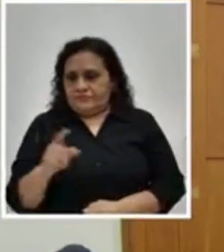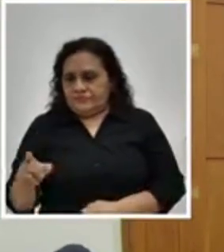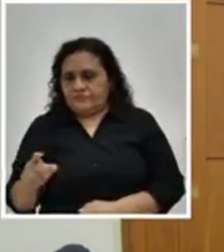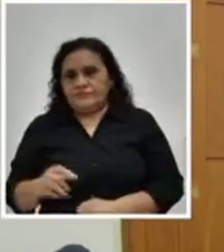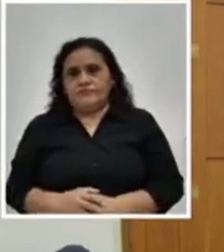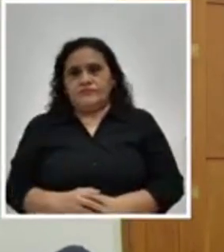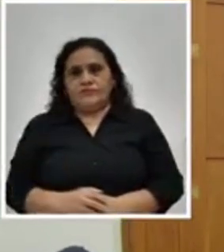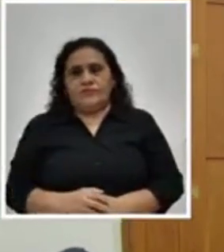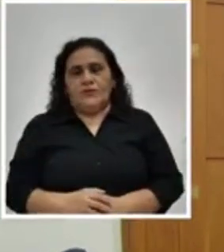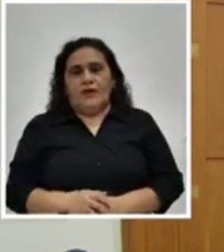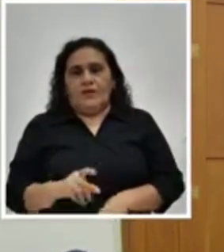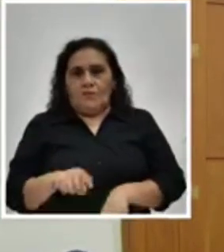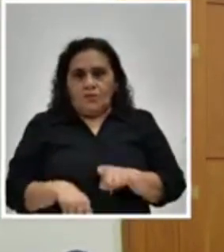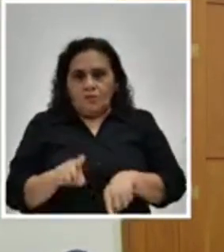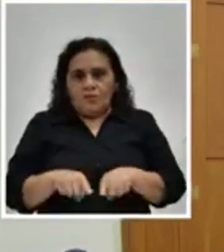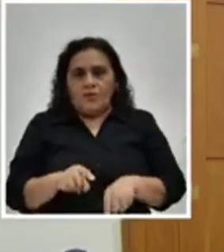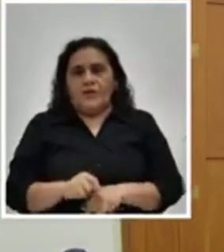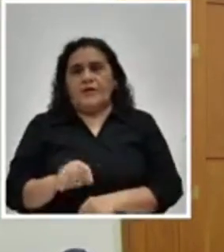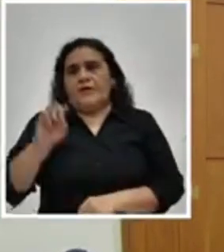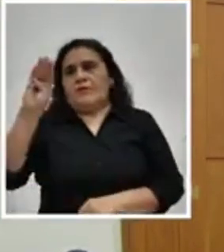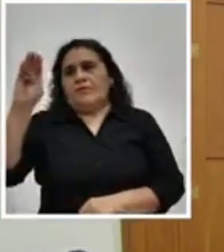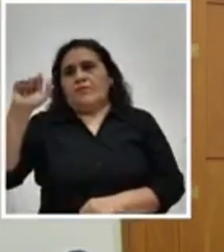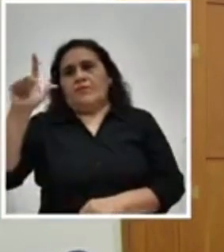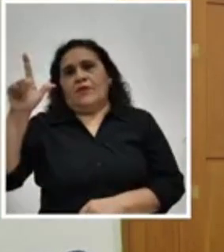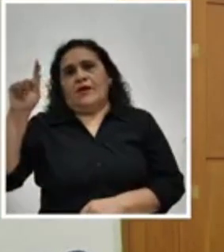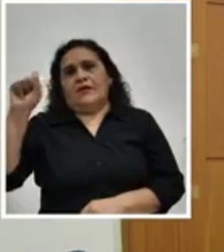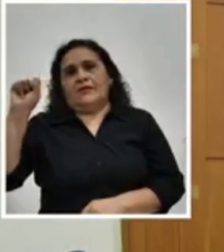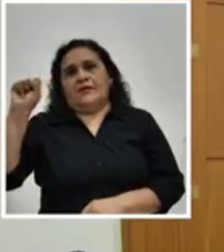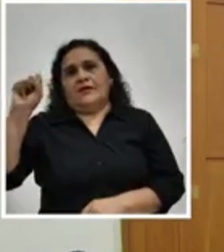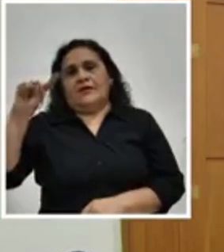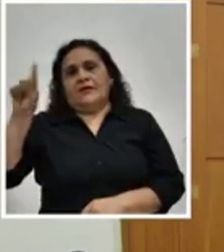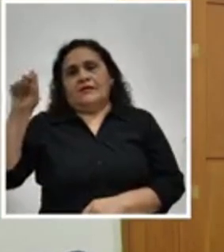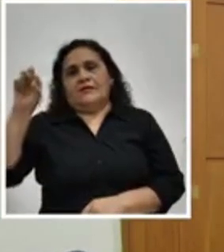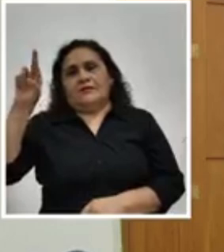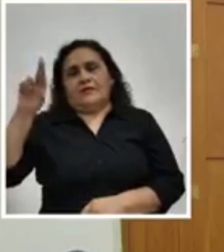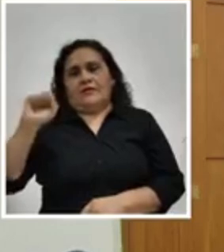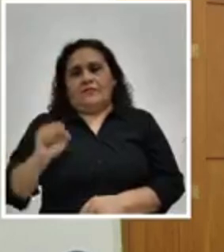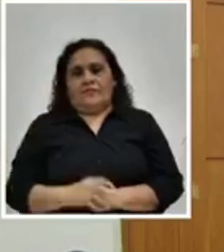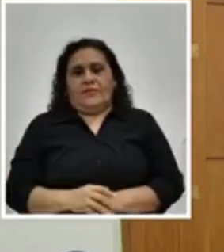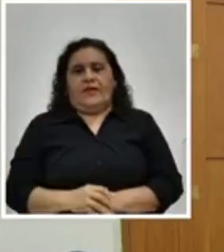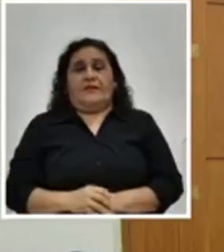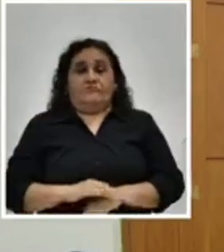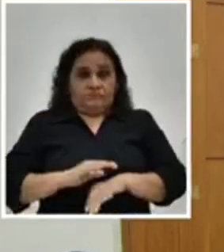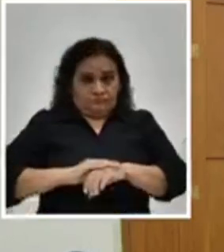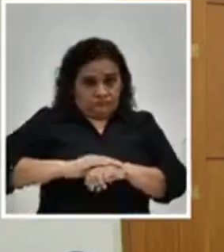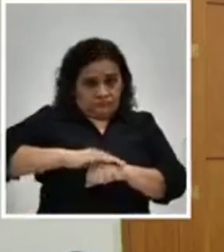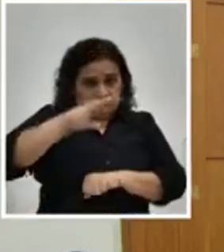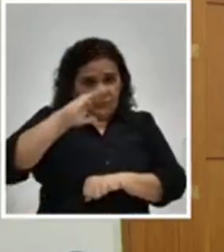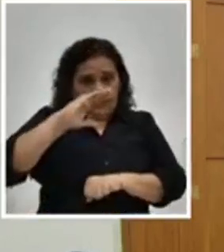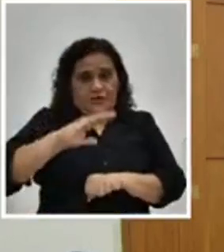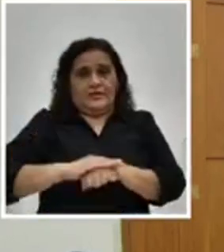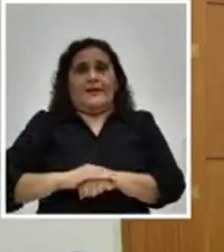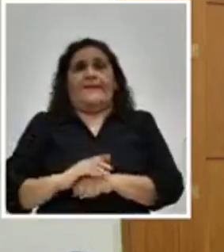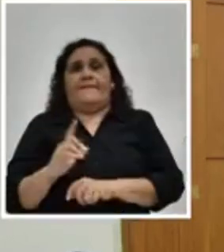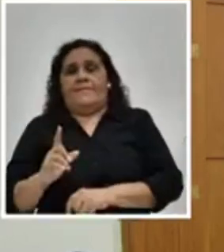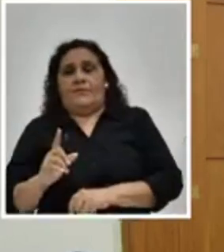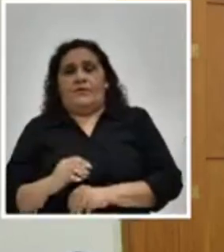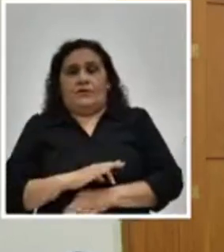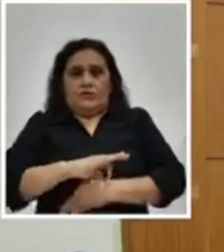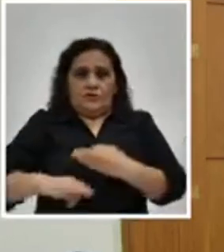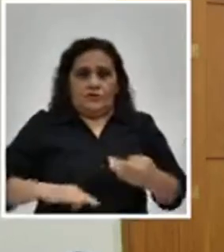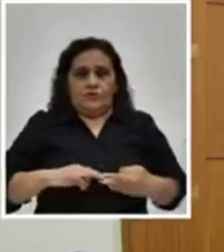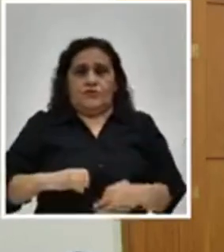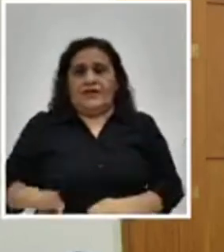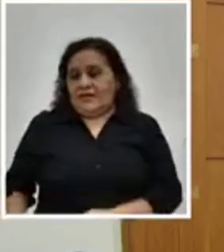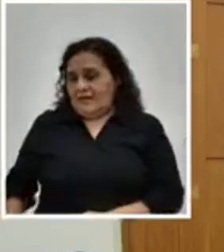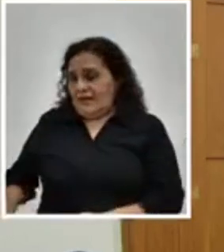Yamá de Chuburná Puerto, con el objetivo de aumentar la activación física de la población en todas las